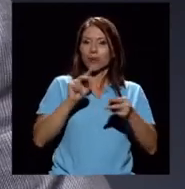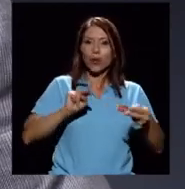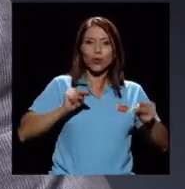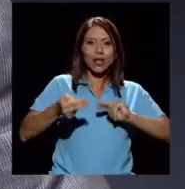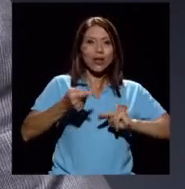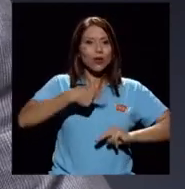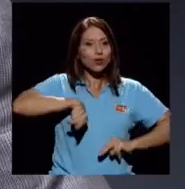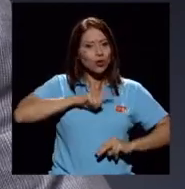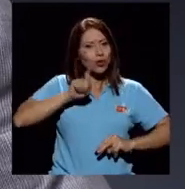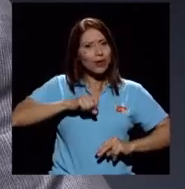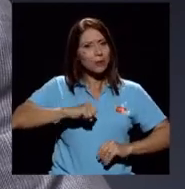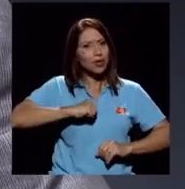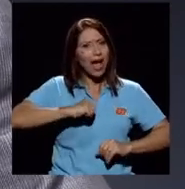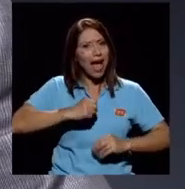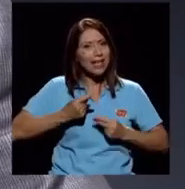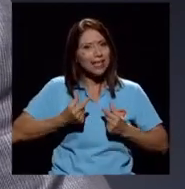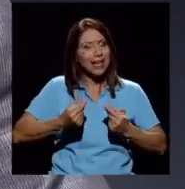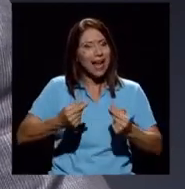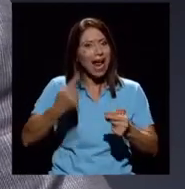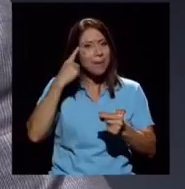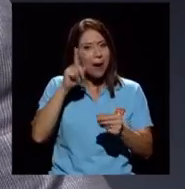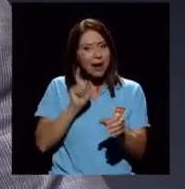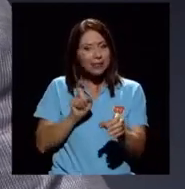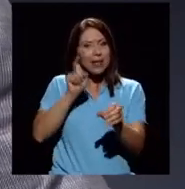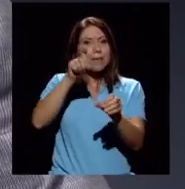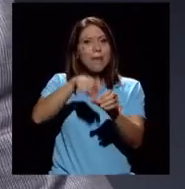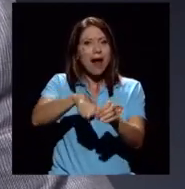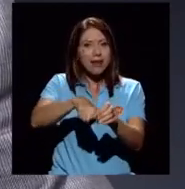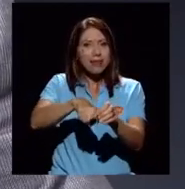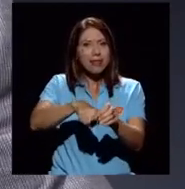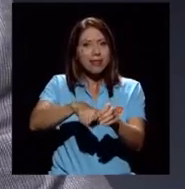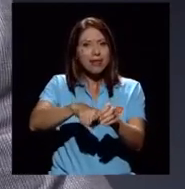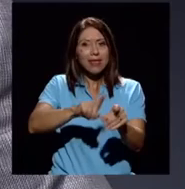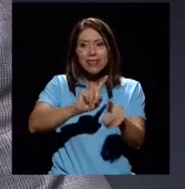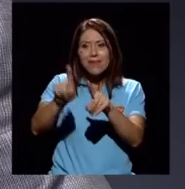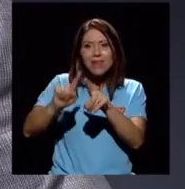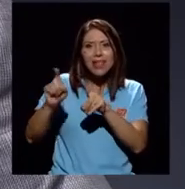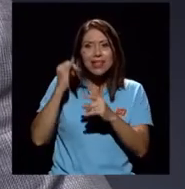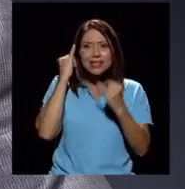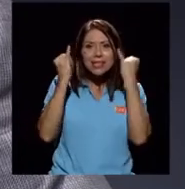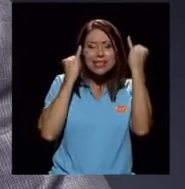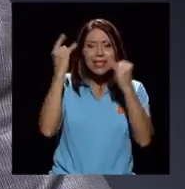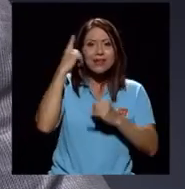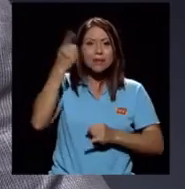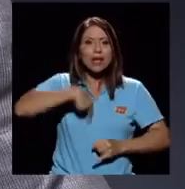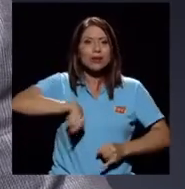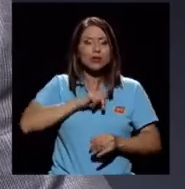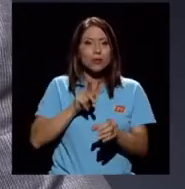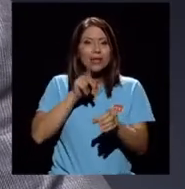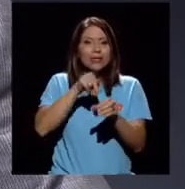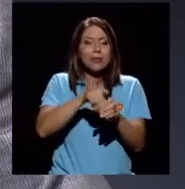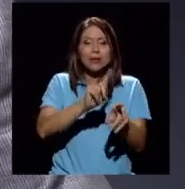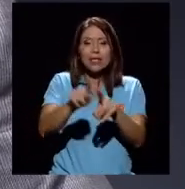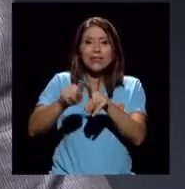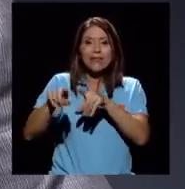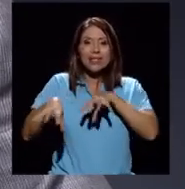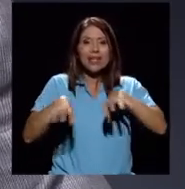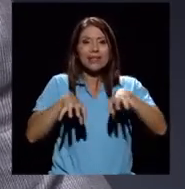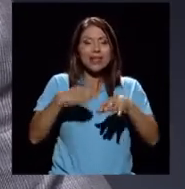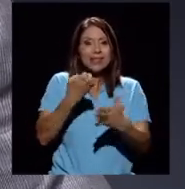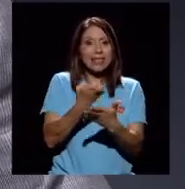de acelerar todas las iniciativas para ser parte como viven son usted de los foros a donde las economías más grandes latinoamericanas